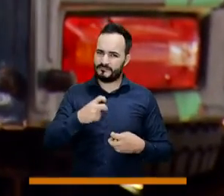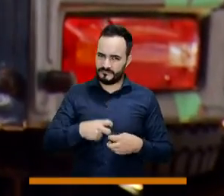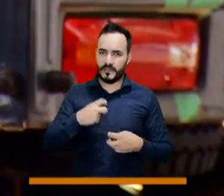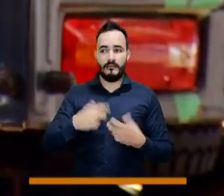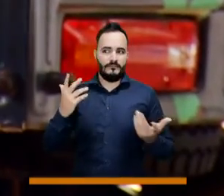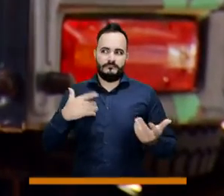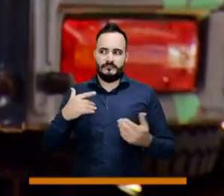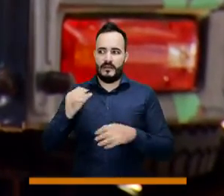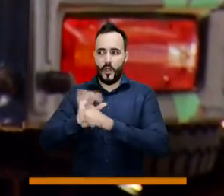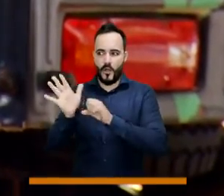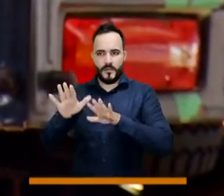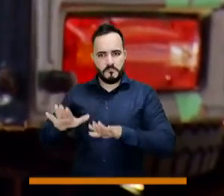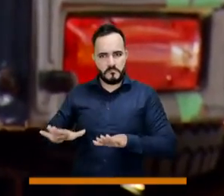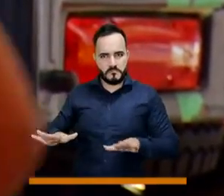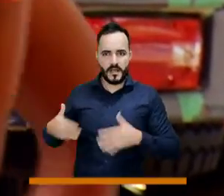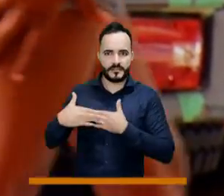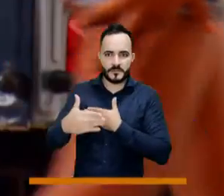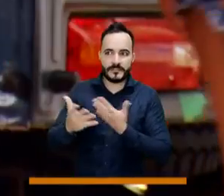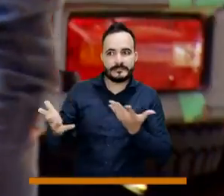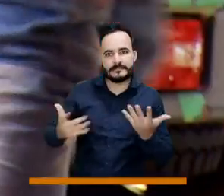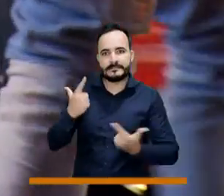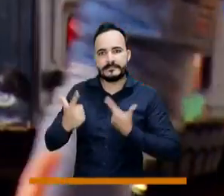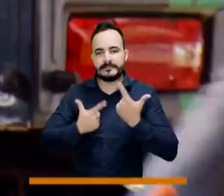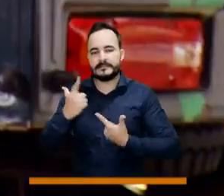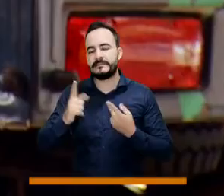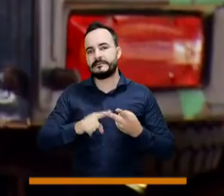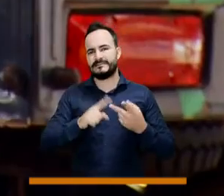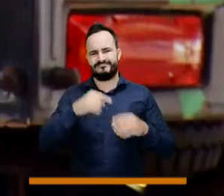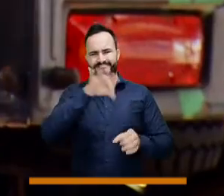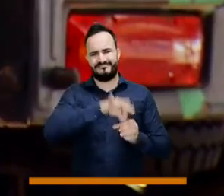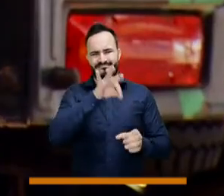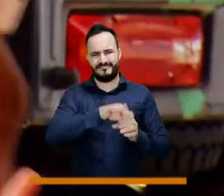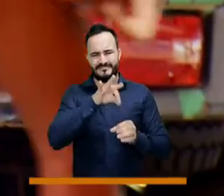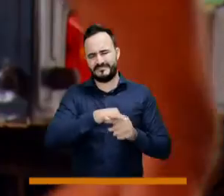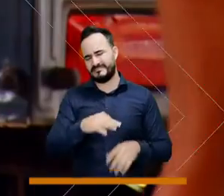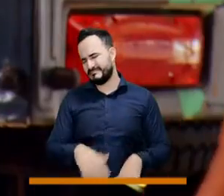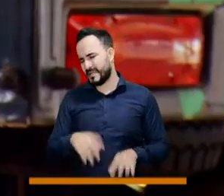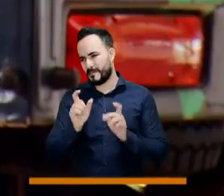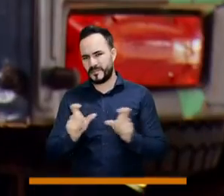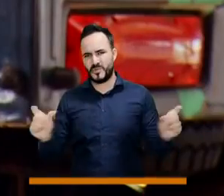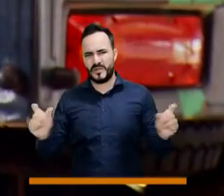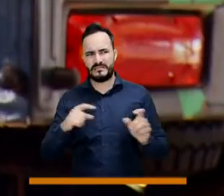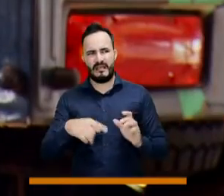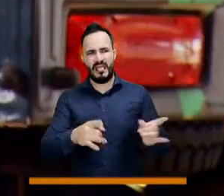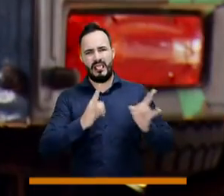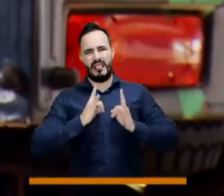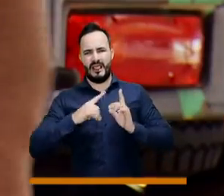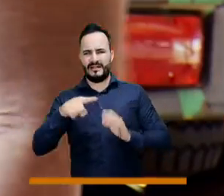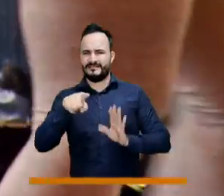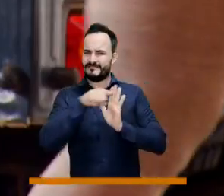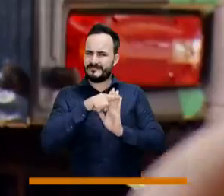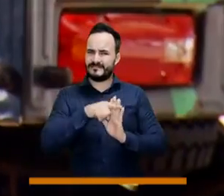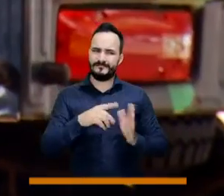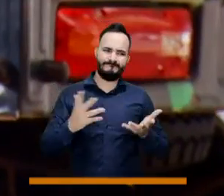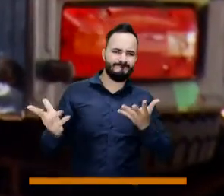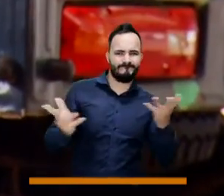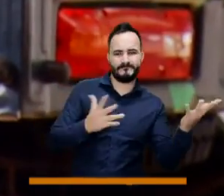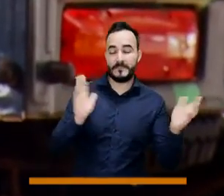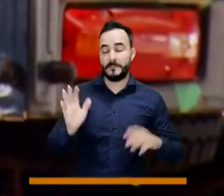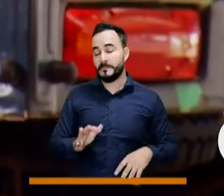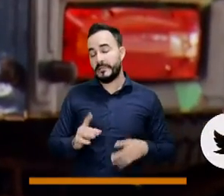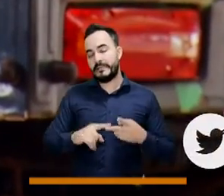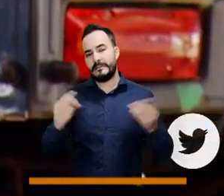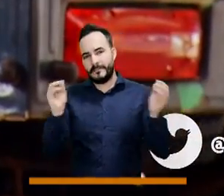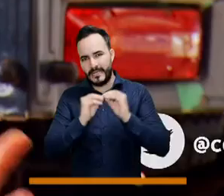unas elecciones, con un ambiente complicado, con un pesimismo muy generalizado en la gente. Y me tiene muy pensativo también nuestra ciudad,